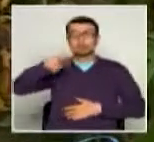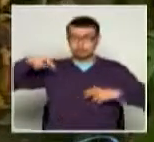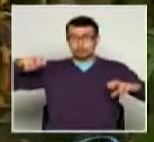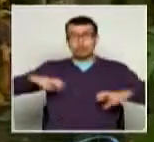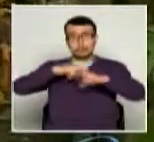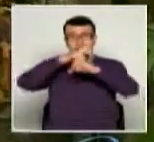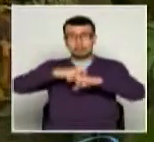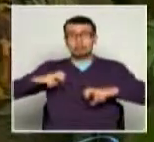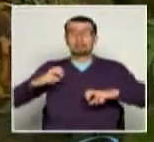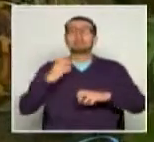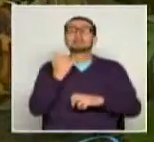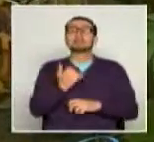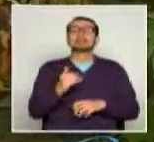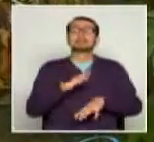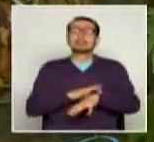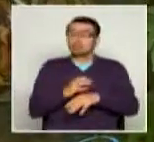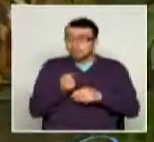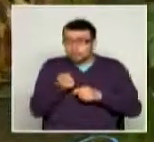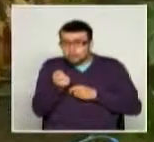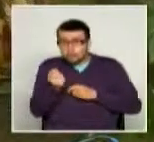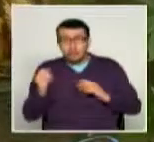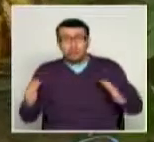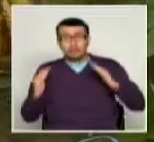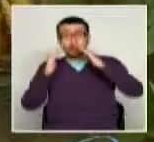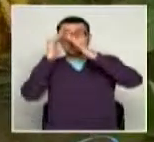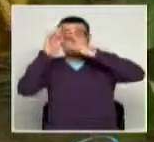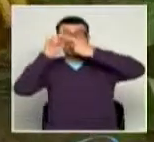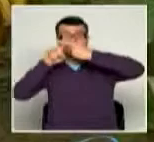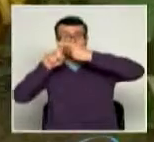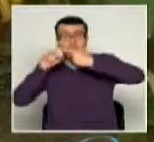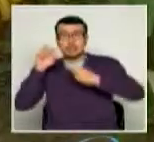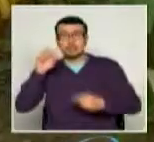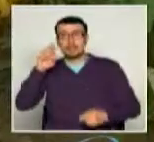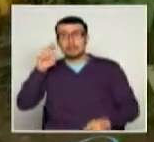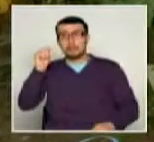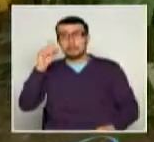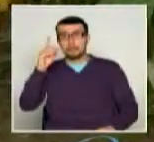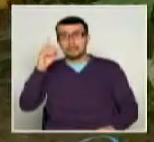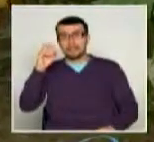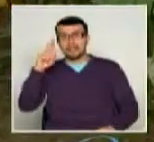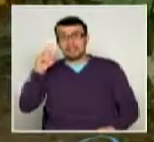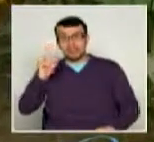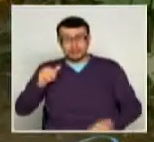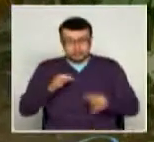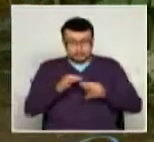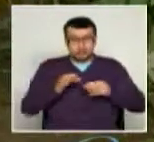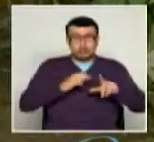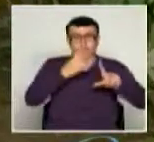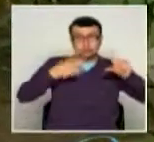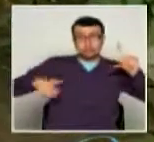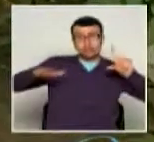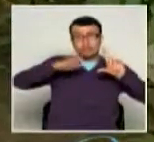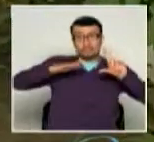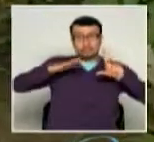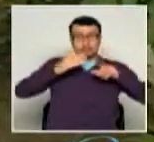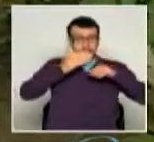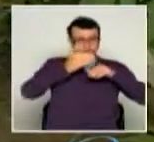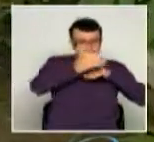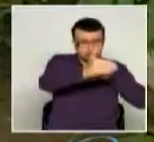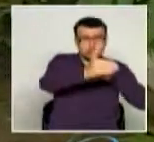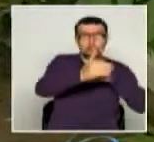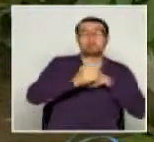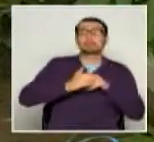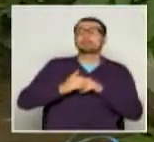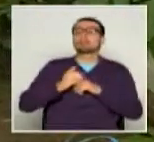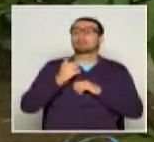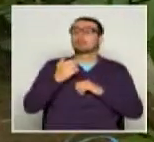médico, situado a media cuadra de la iglesia de la Pradera en Dos Quebradas. Y aquí queremos